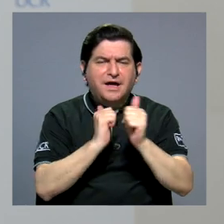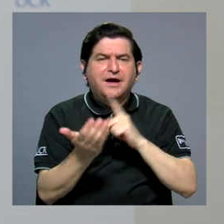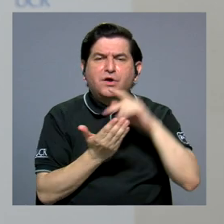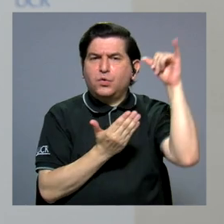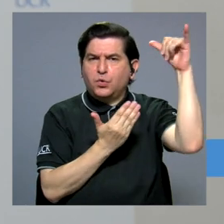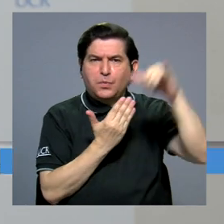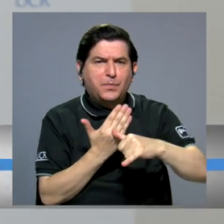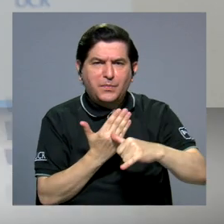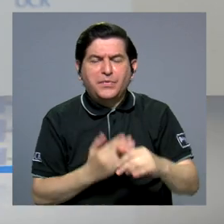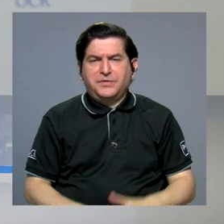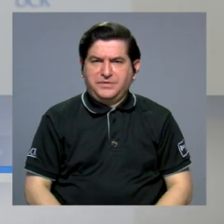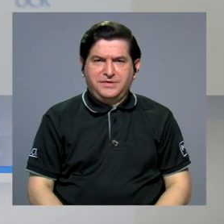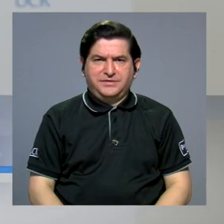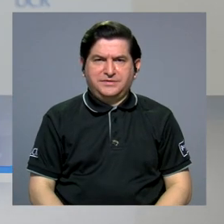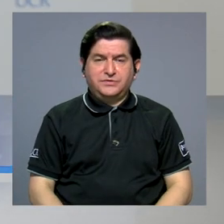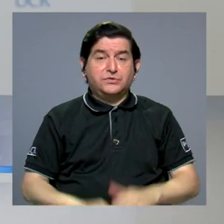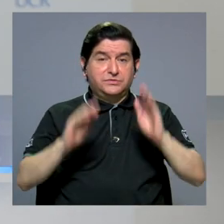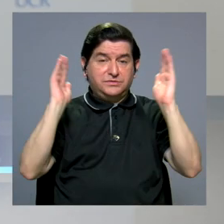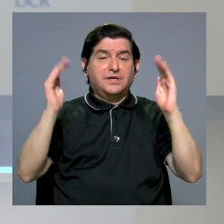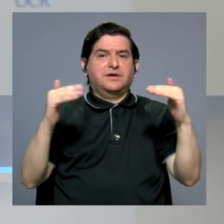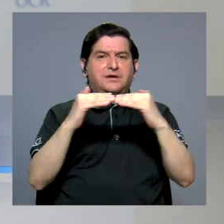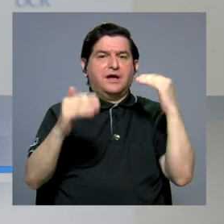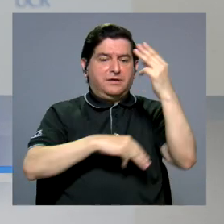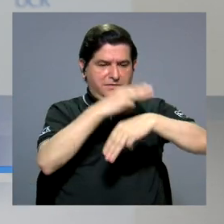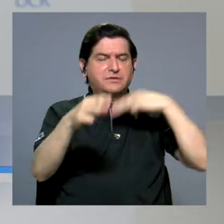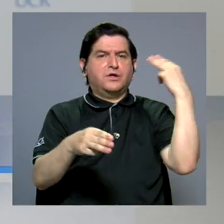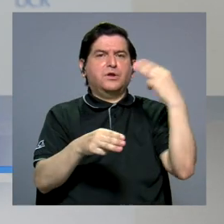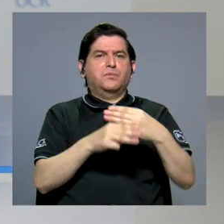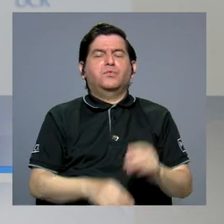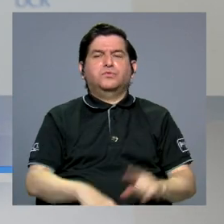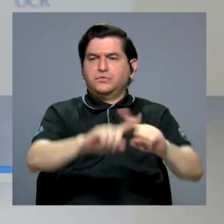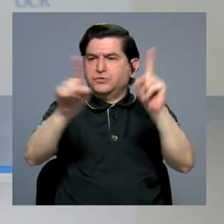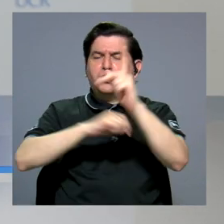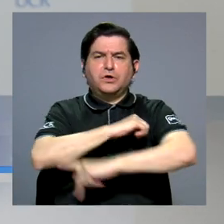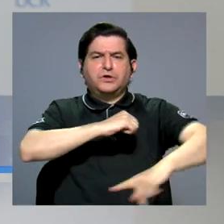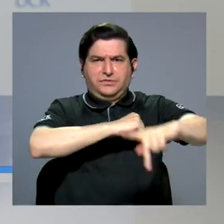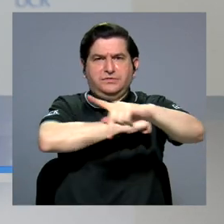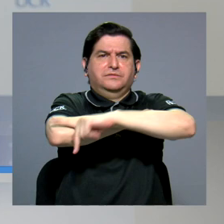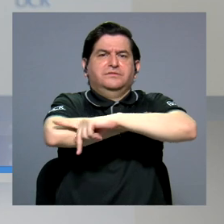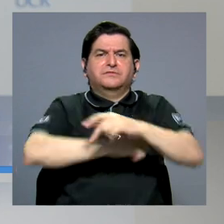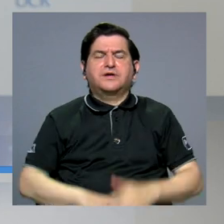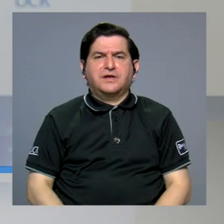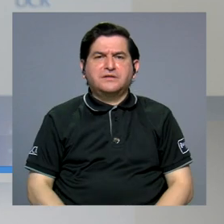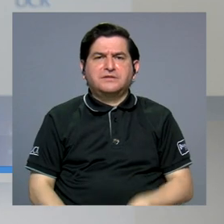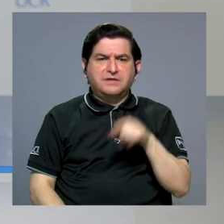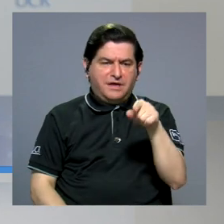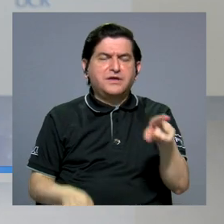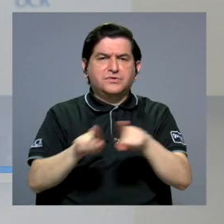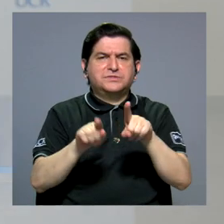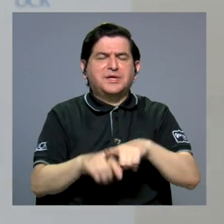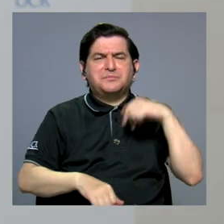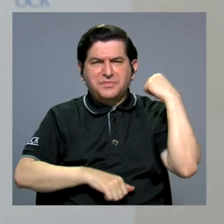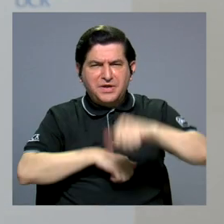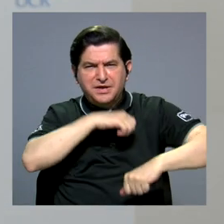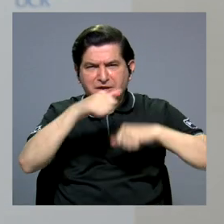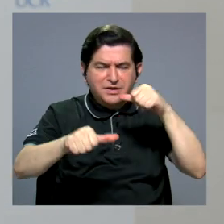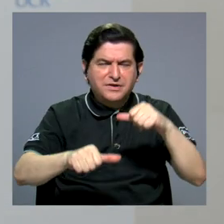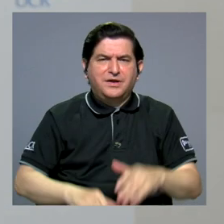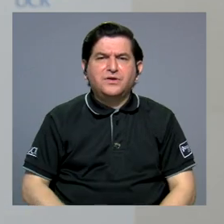con proyectos de gran envergadura a nivel mundial de otros diferentes países que se integraron también en la